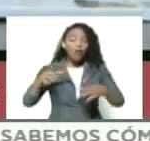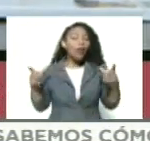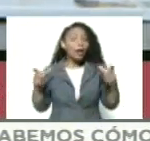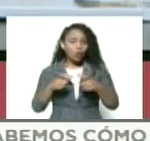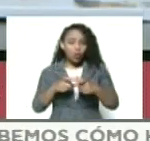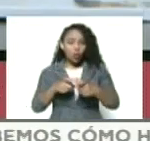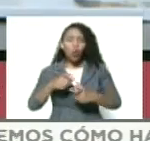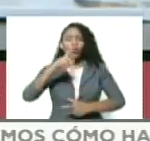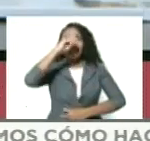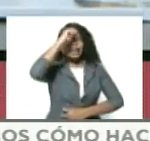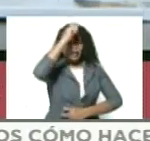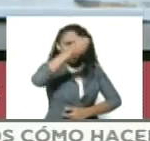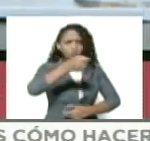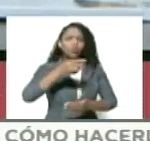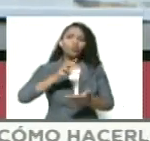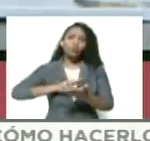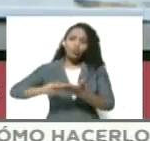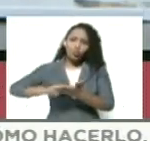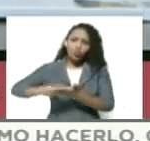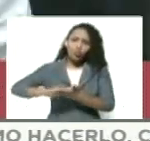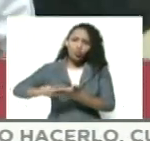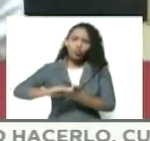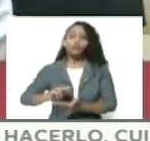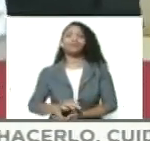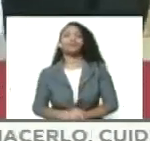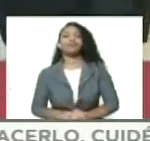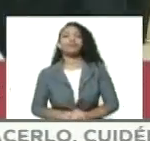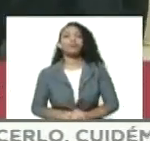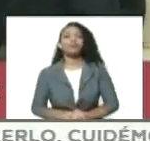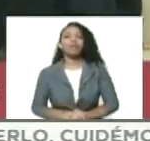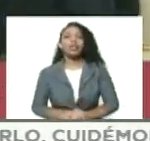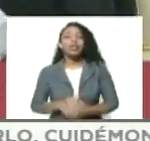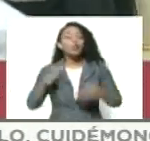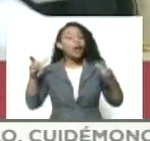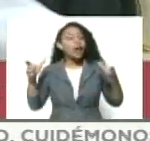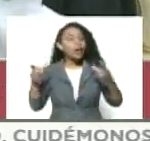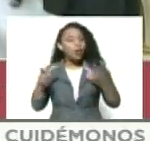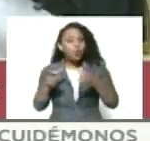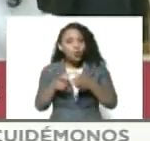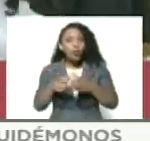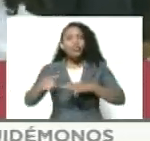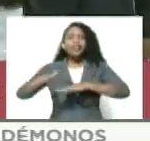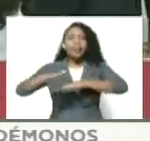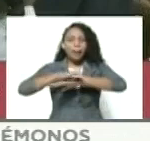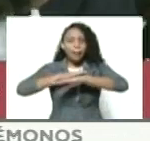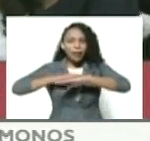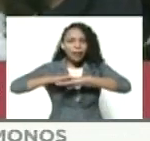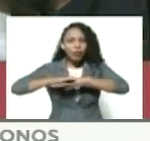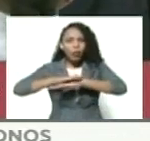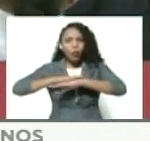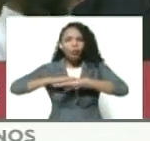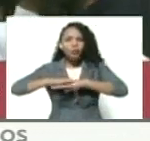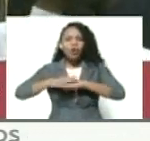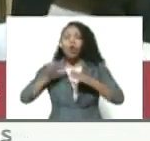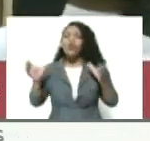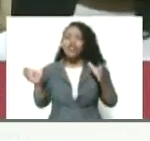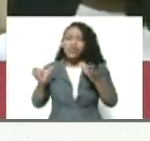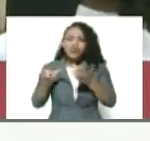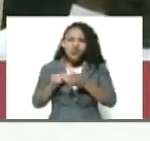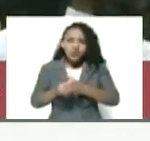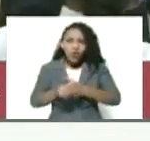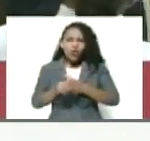de reconciliación. Es una reunión de perdón, es una reunión